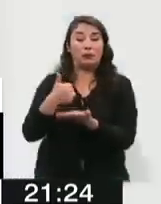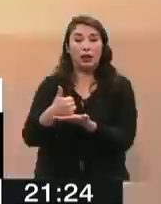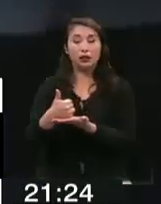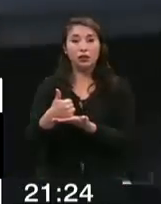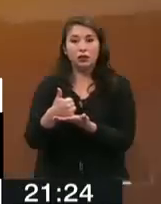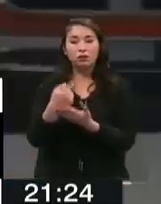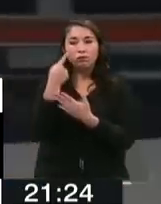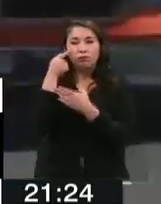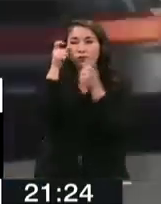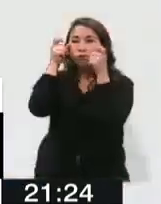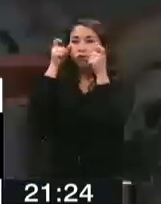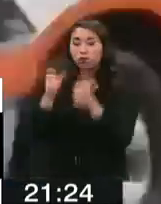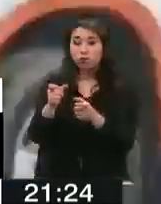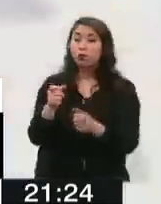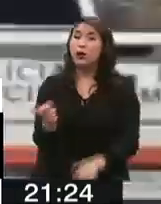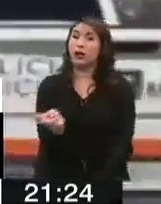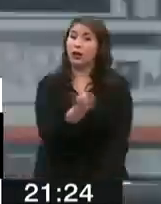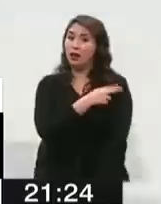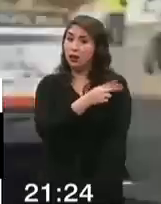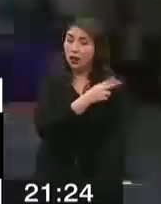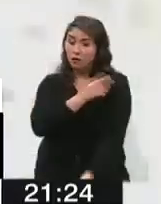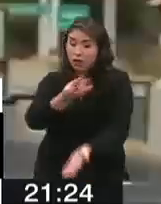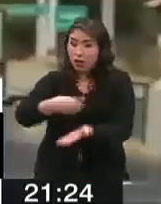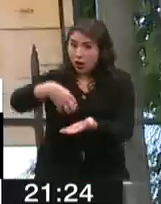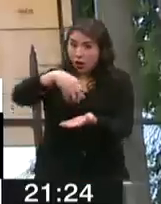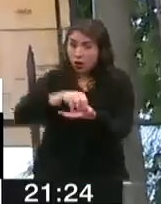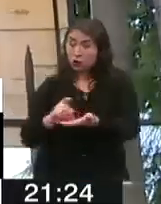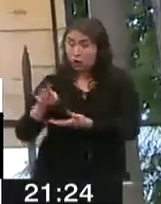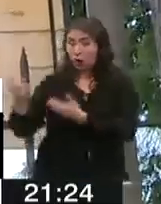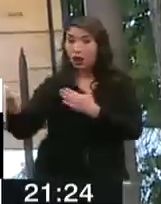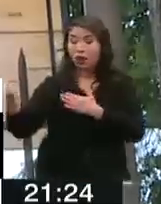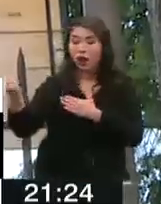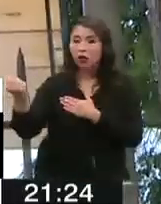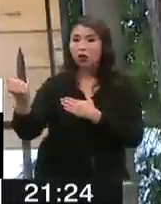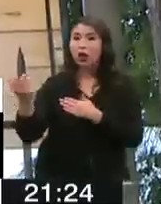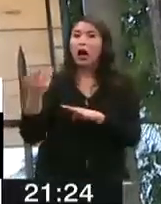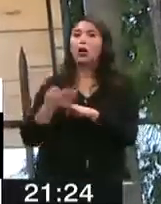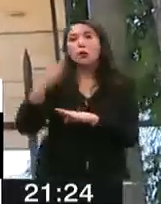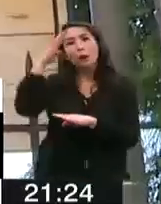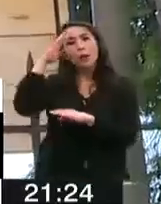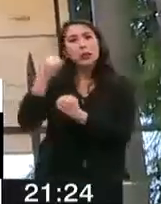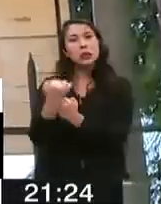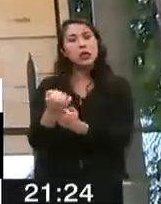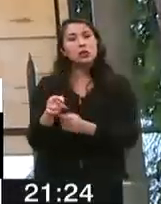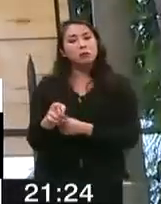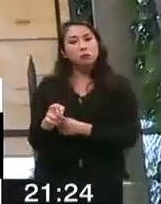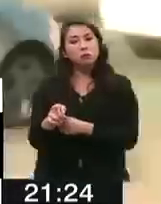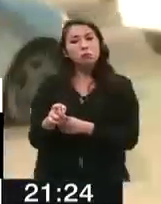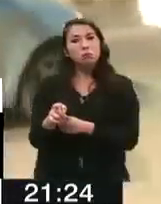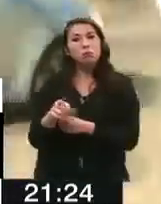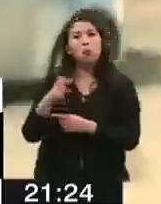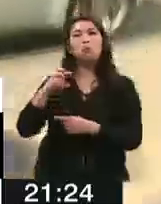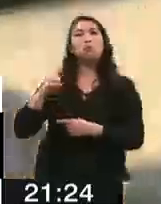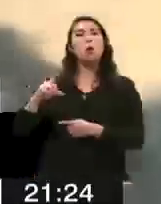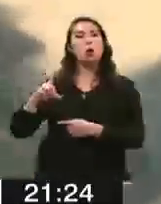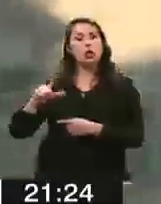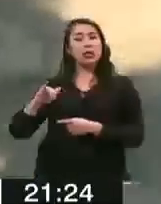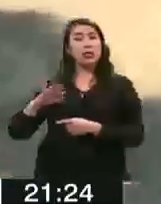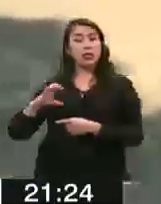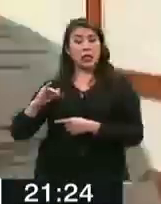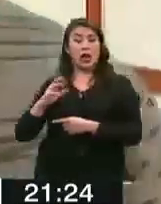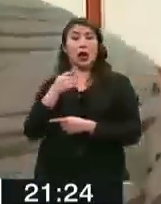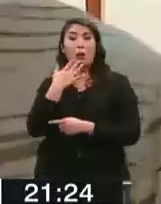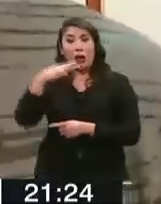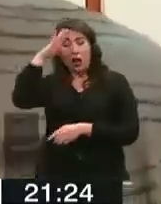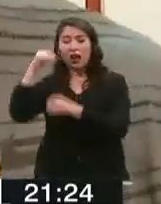huracán. Y es que el jefe comunal decidió crear una policía municipal, ante lo que él considera un lento actuar de carabineros.